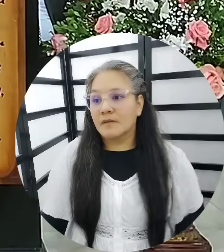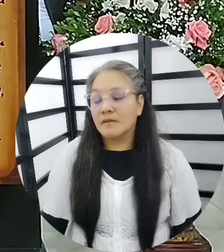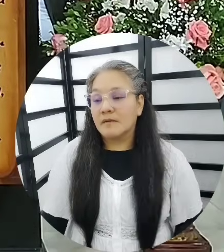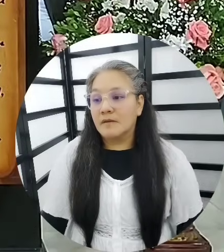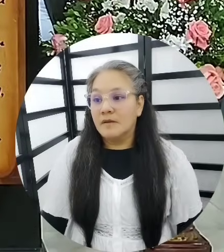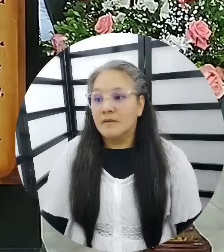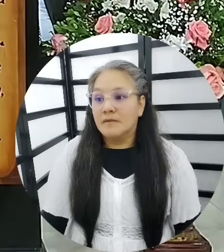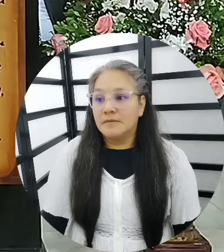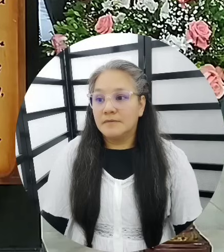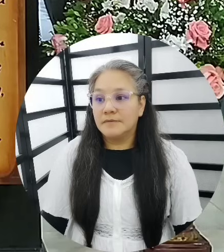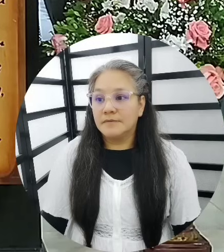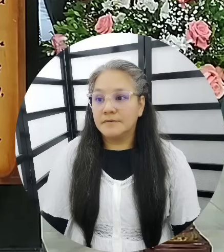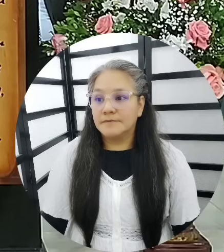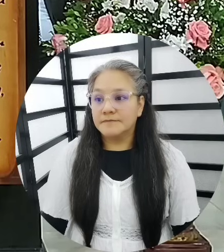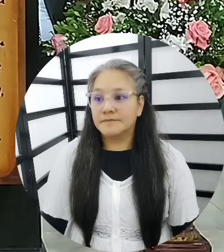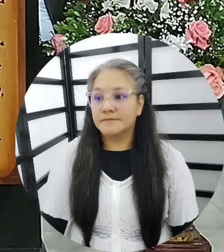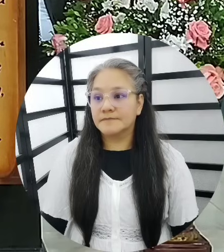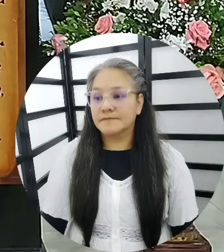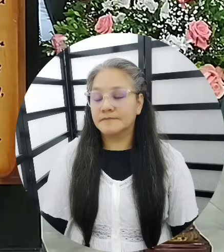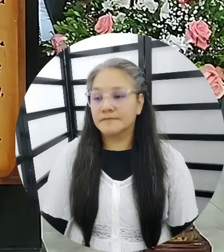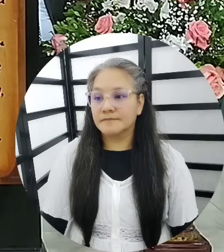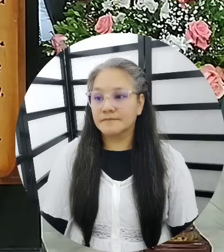Aleluya.